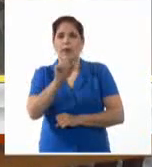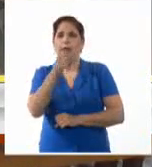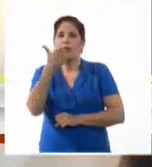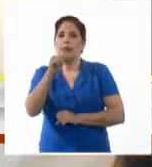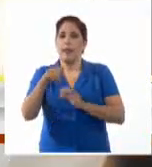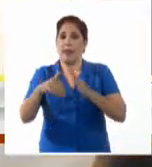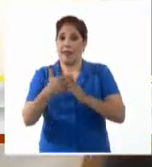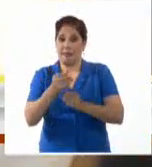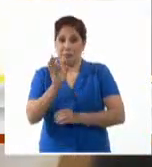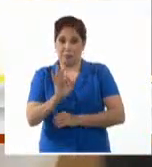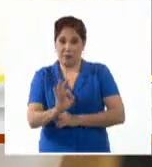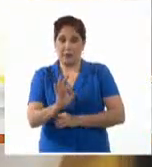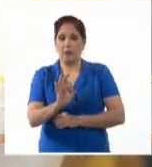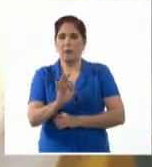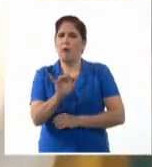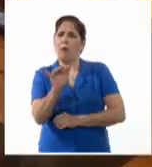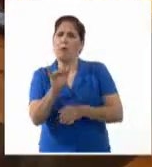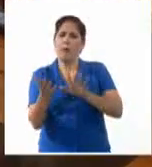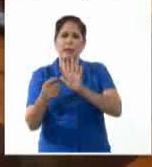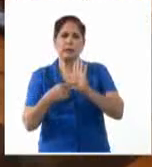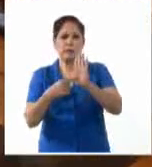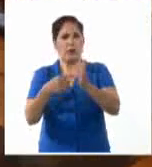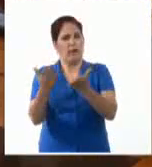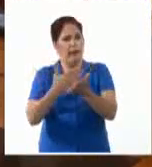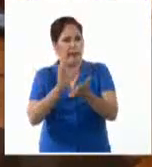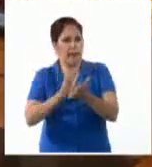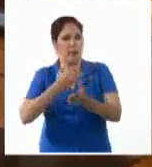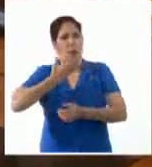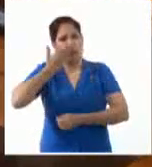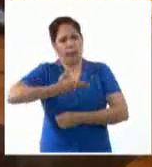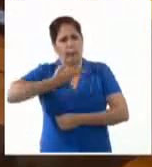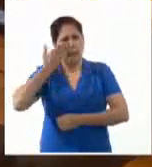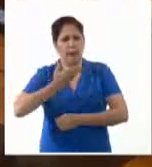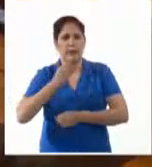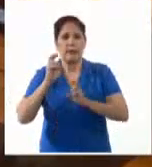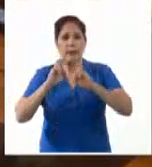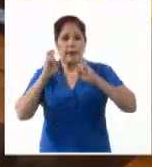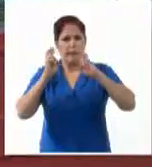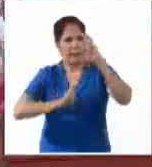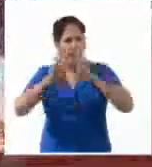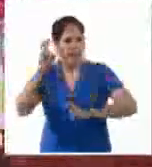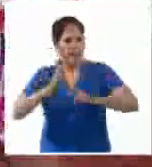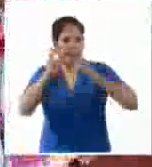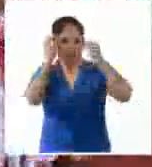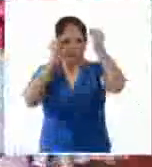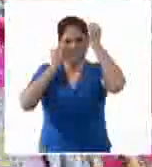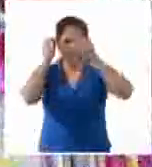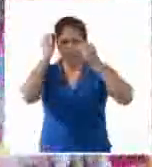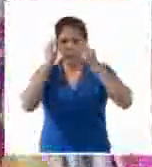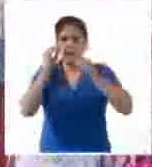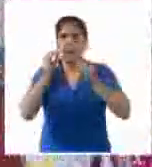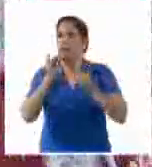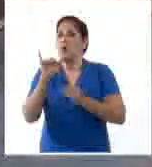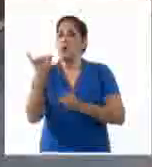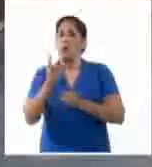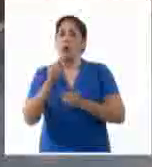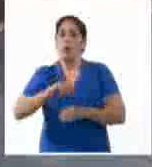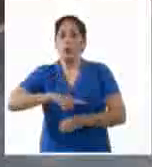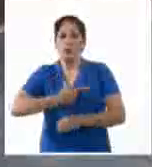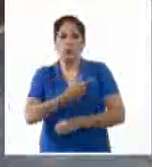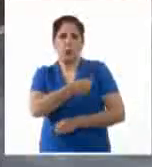cuatro jornadas presentaciones de libros, ponencias, paneles de reflexión, ceremonias de la cultura